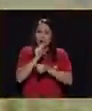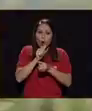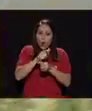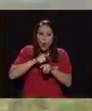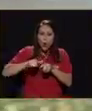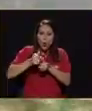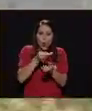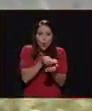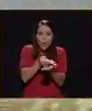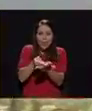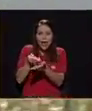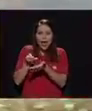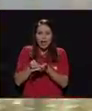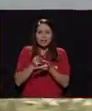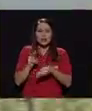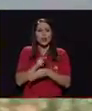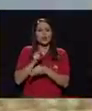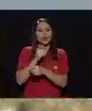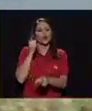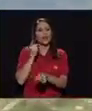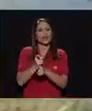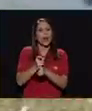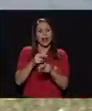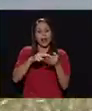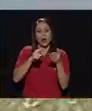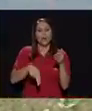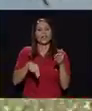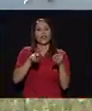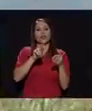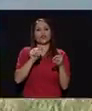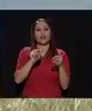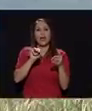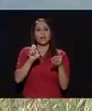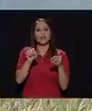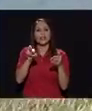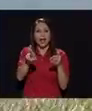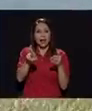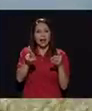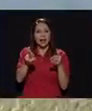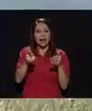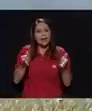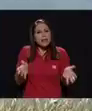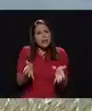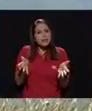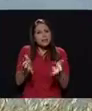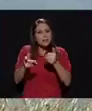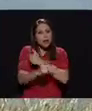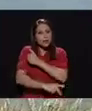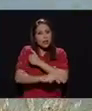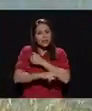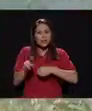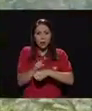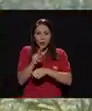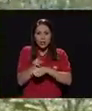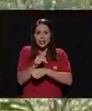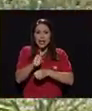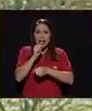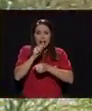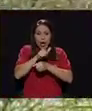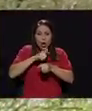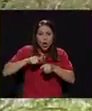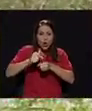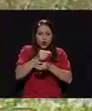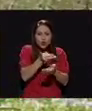un uso racional. Entonces, ¿a qué se refiere la Convención Ramsar cuando insta a los países a utilizar los